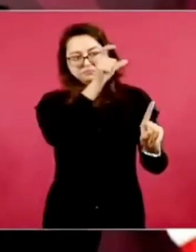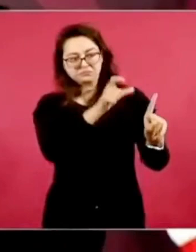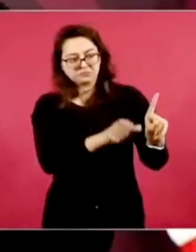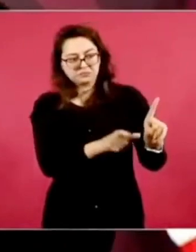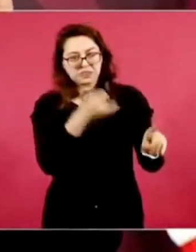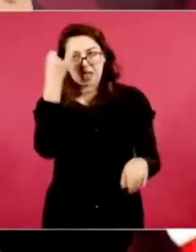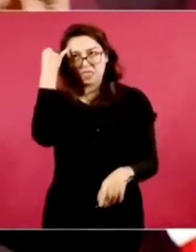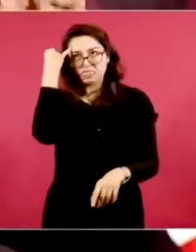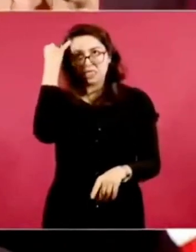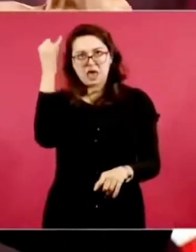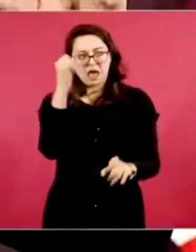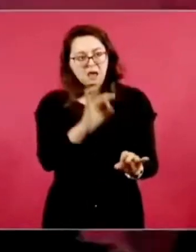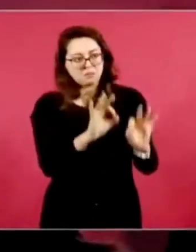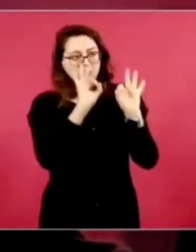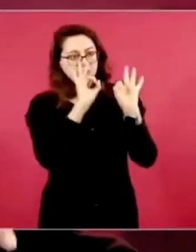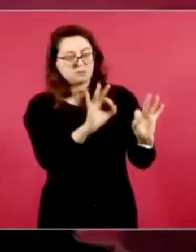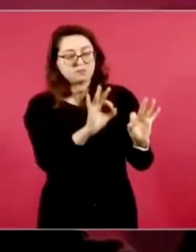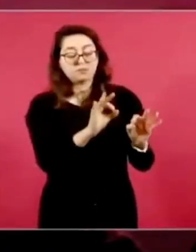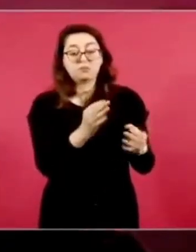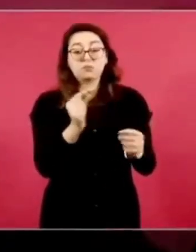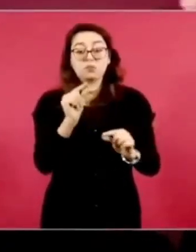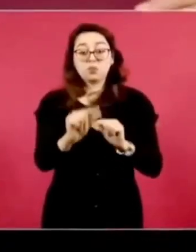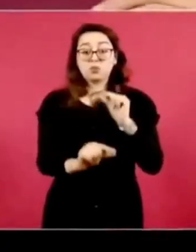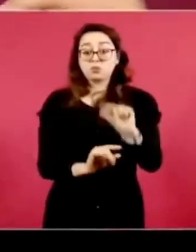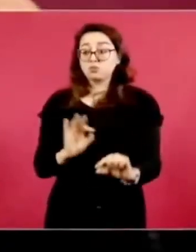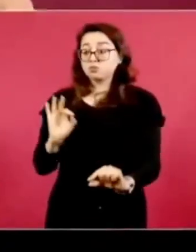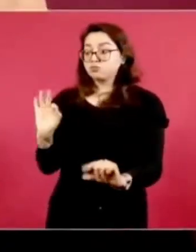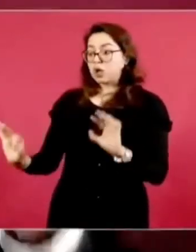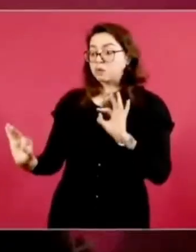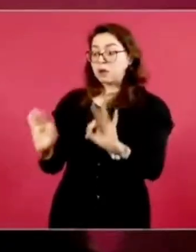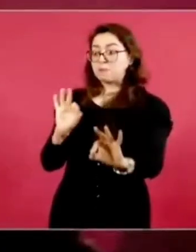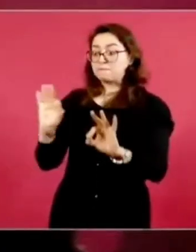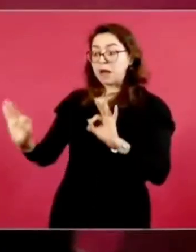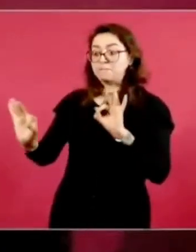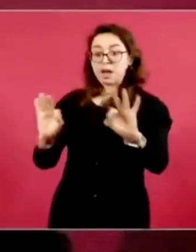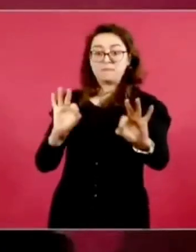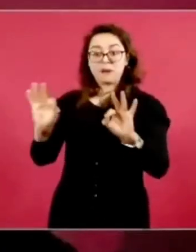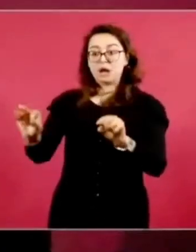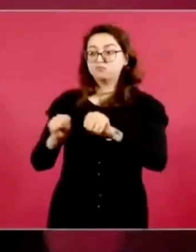que se fueron imponiendo desde la colonia.